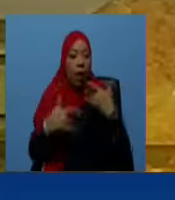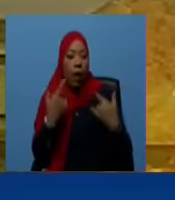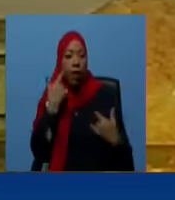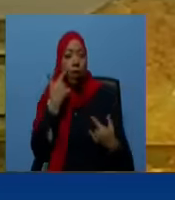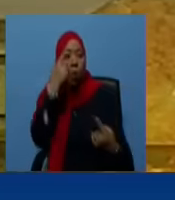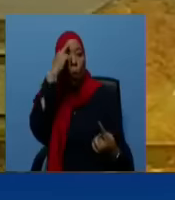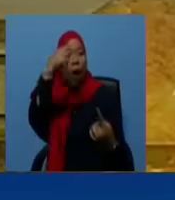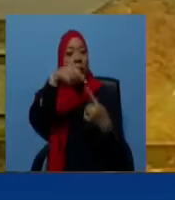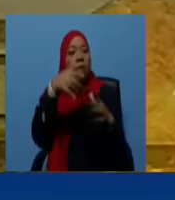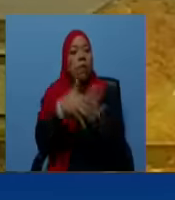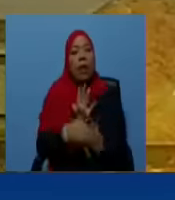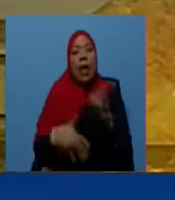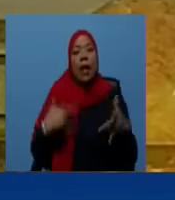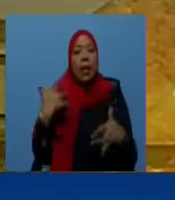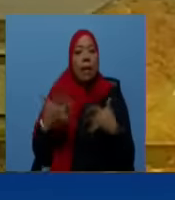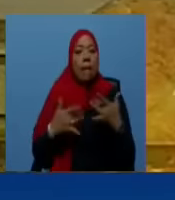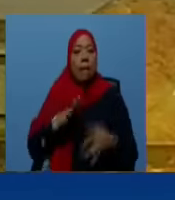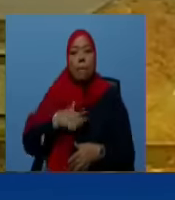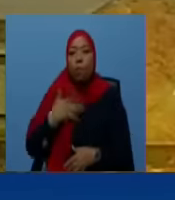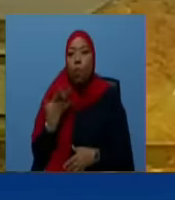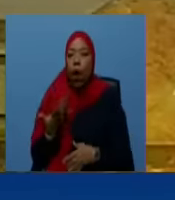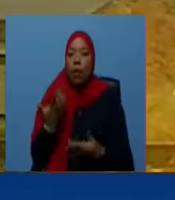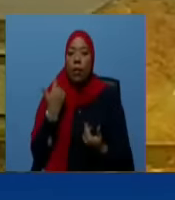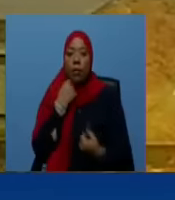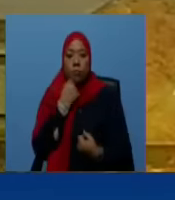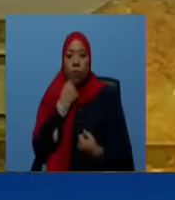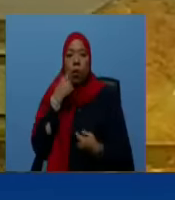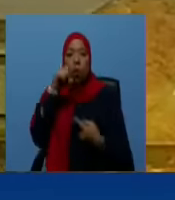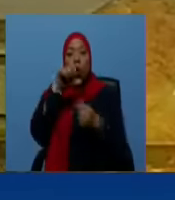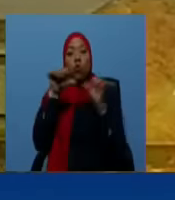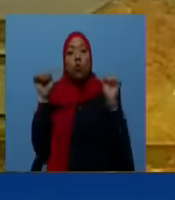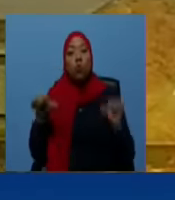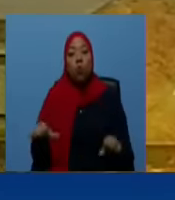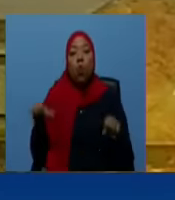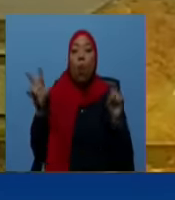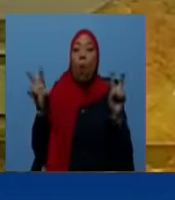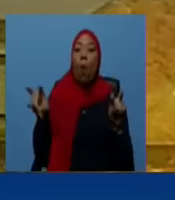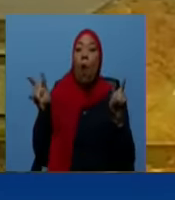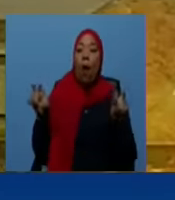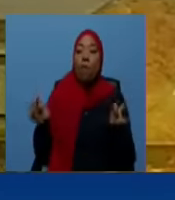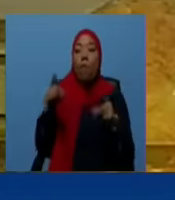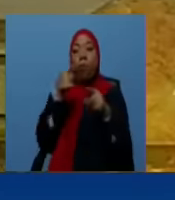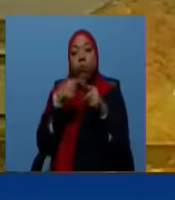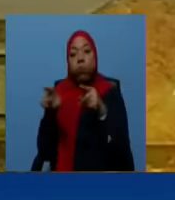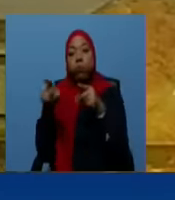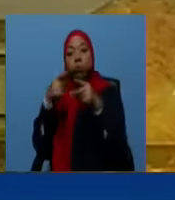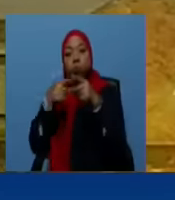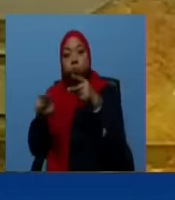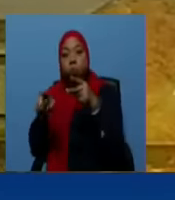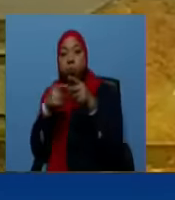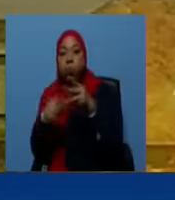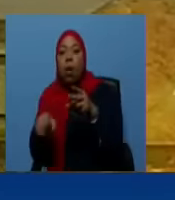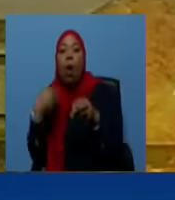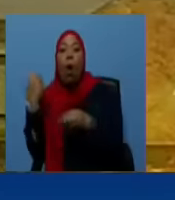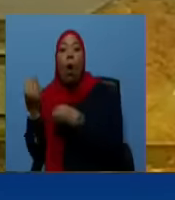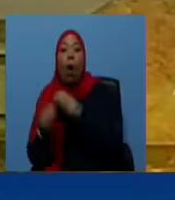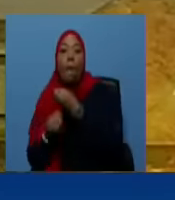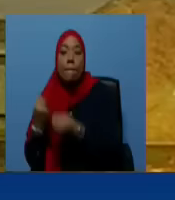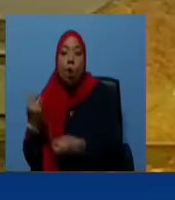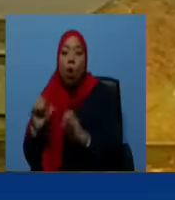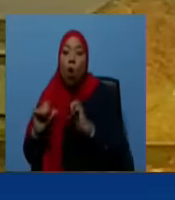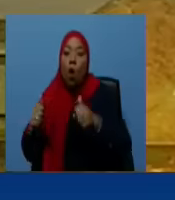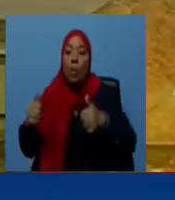precisamente a fijar el nuevo sistema cambiario como la base